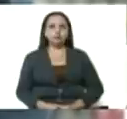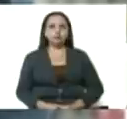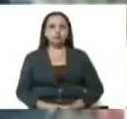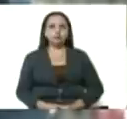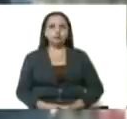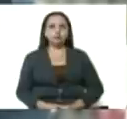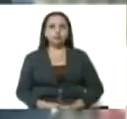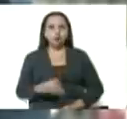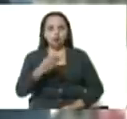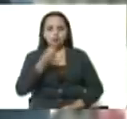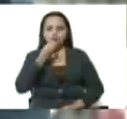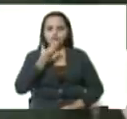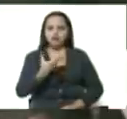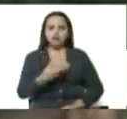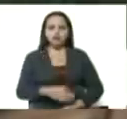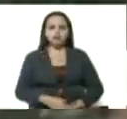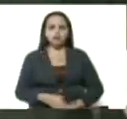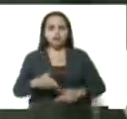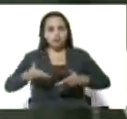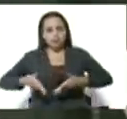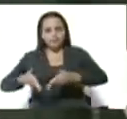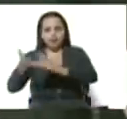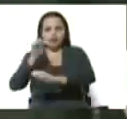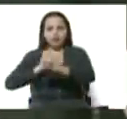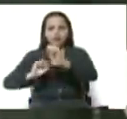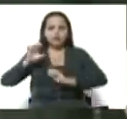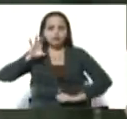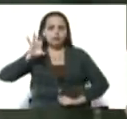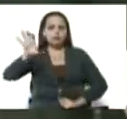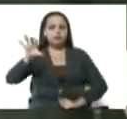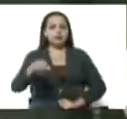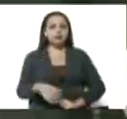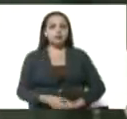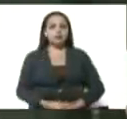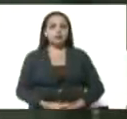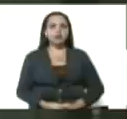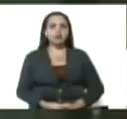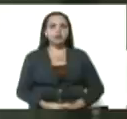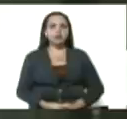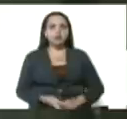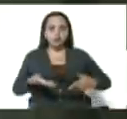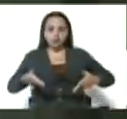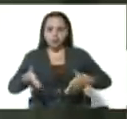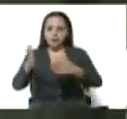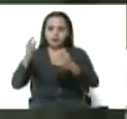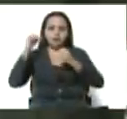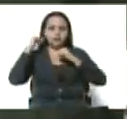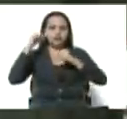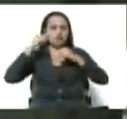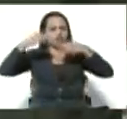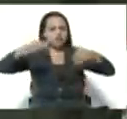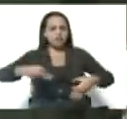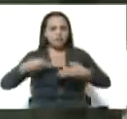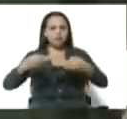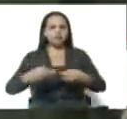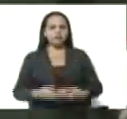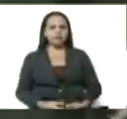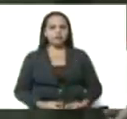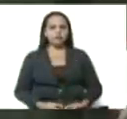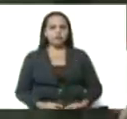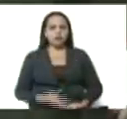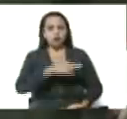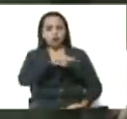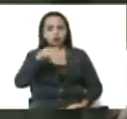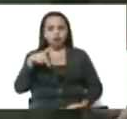muy bien vaya al combate por la patria y vaya a la victoria siempre con nuestra